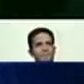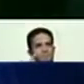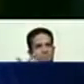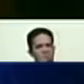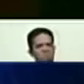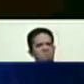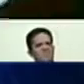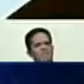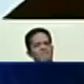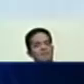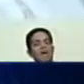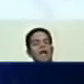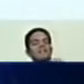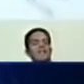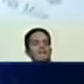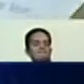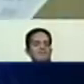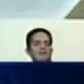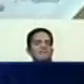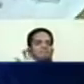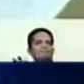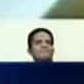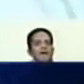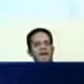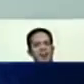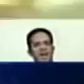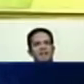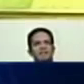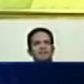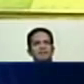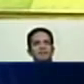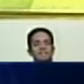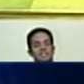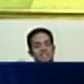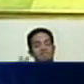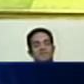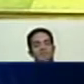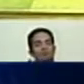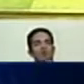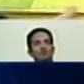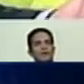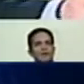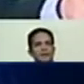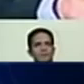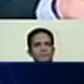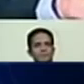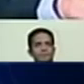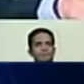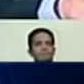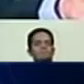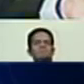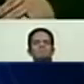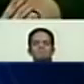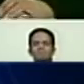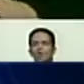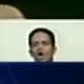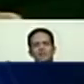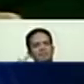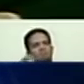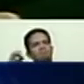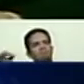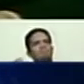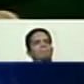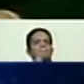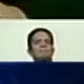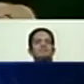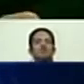jefe de la Oficina Regional de Seguridad en Caracas. Esto fue el 24 de enero. La de los permisos del INAC